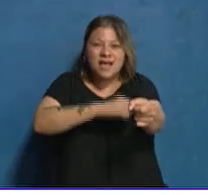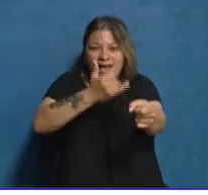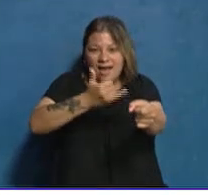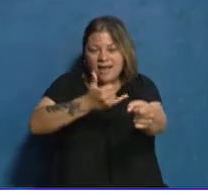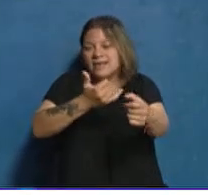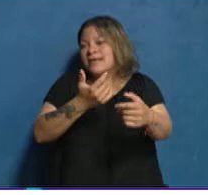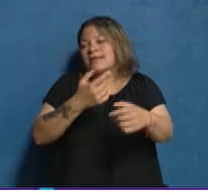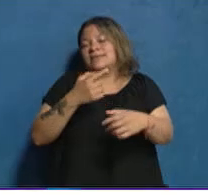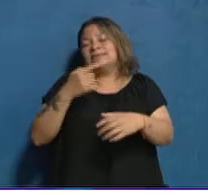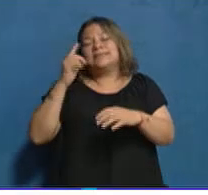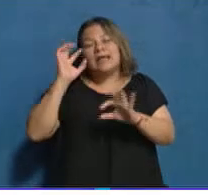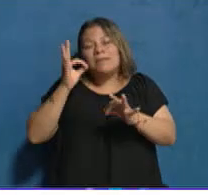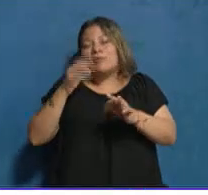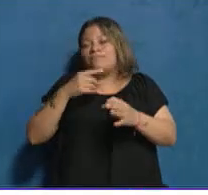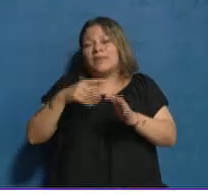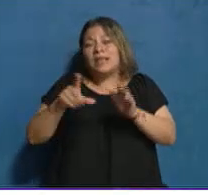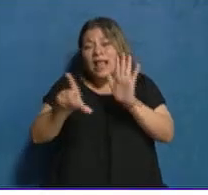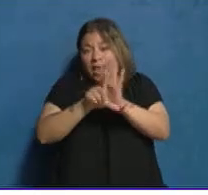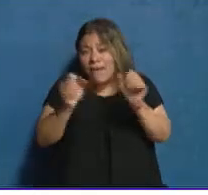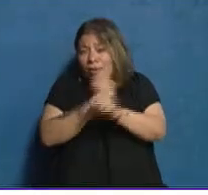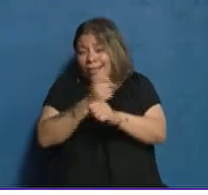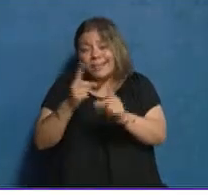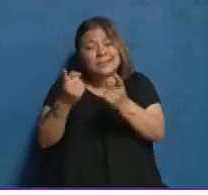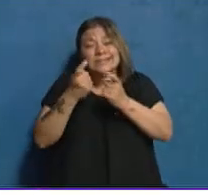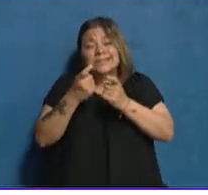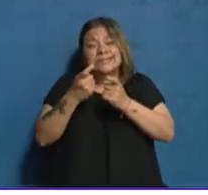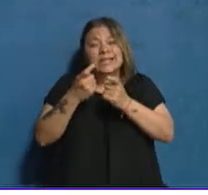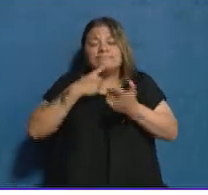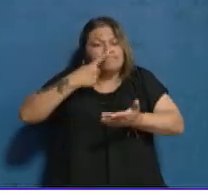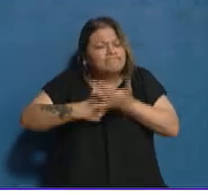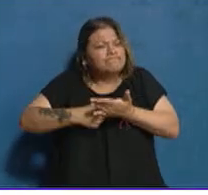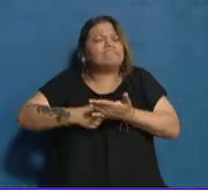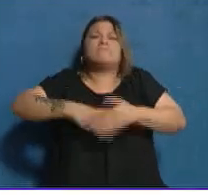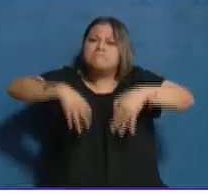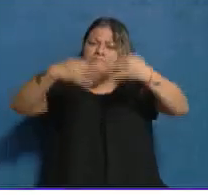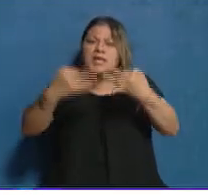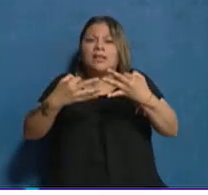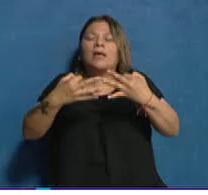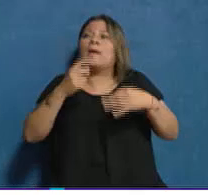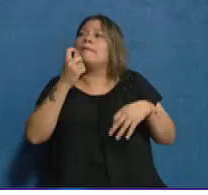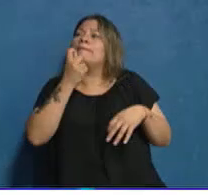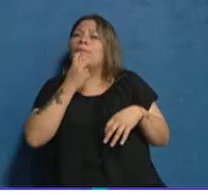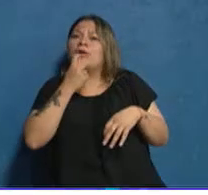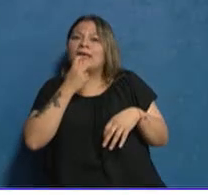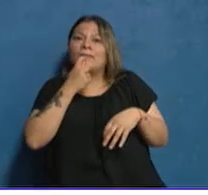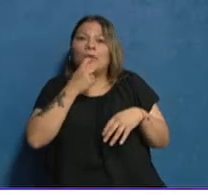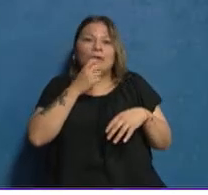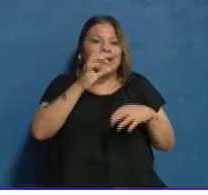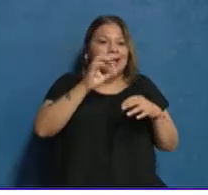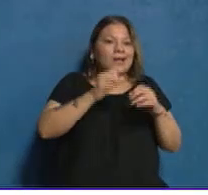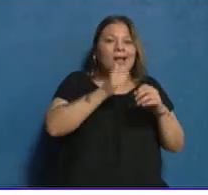de decisiones maduras y llegar al tema de anular la posibilidad de 0,5